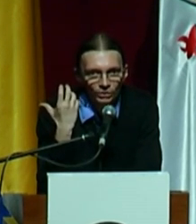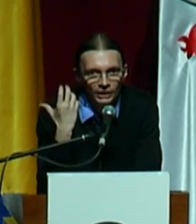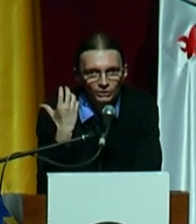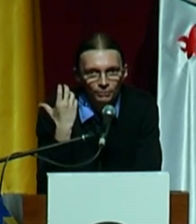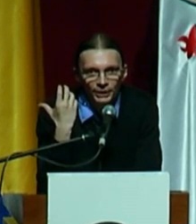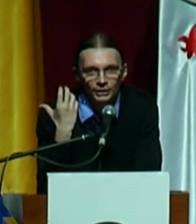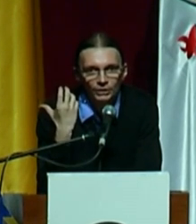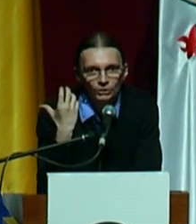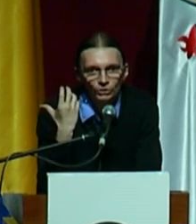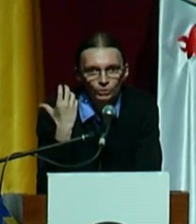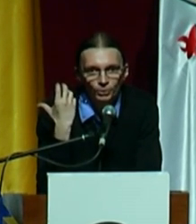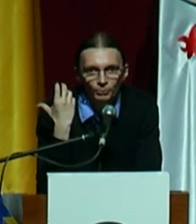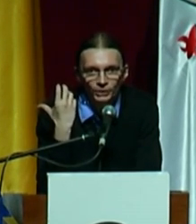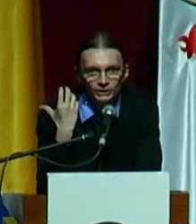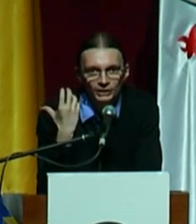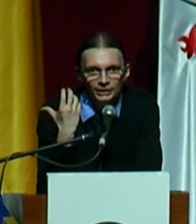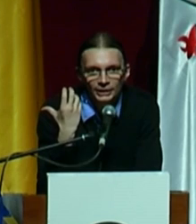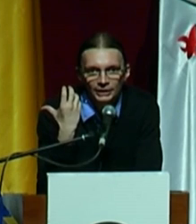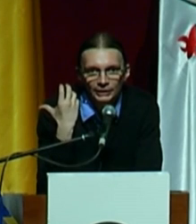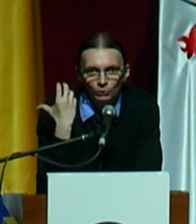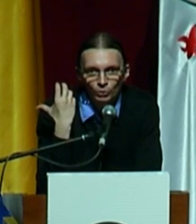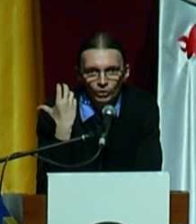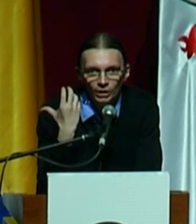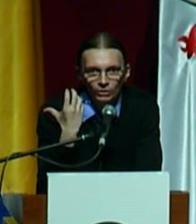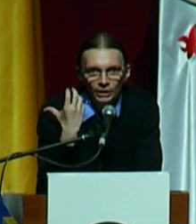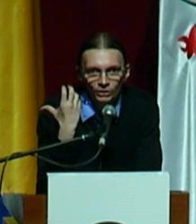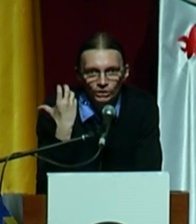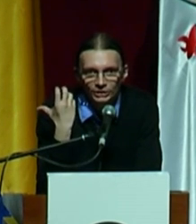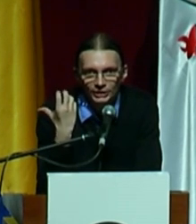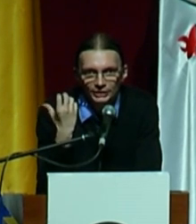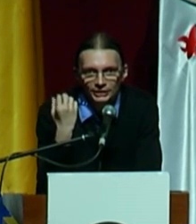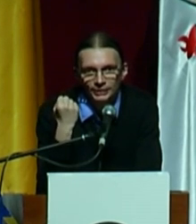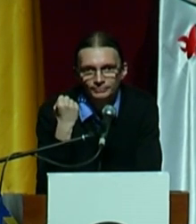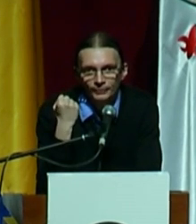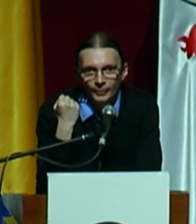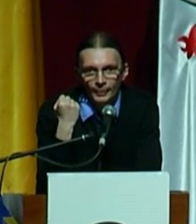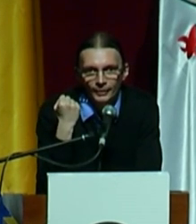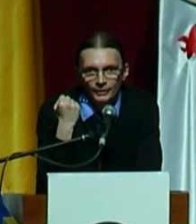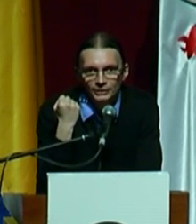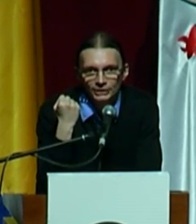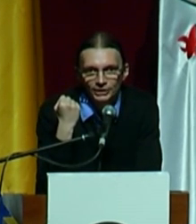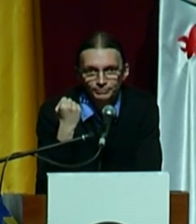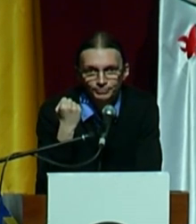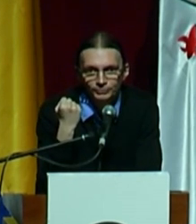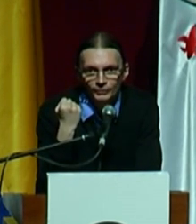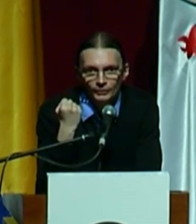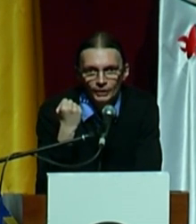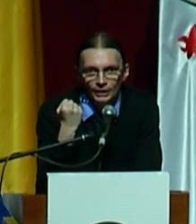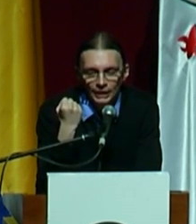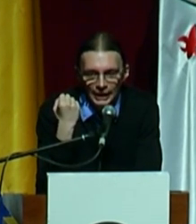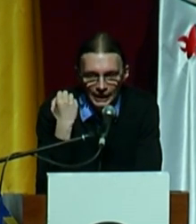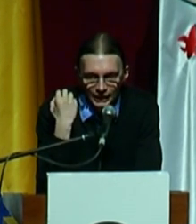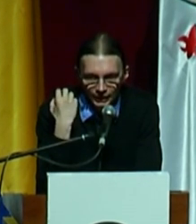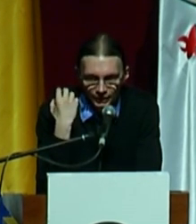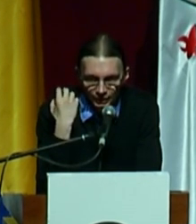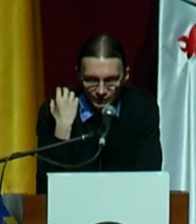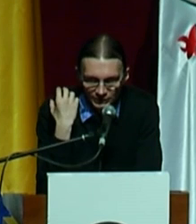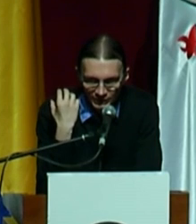tuvo Nicolás Copérnico con su propuesta de un modelo heliocentrista. ¿Sí?